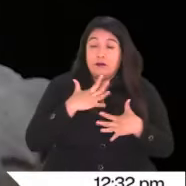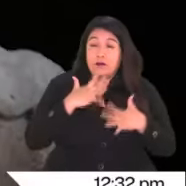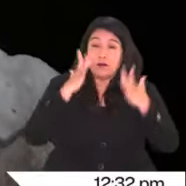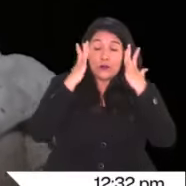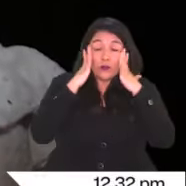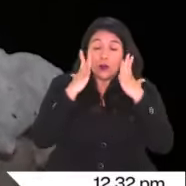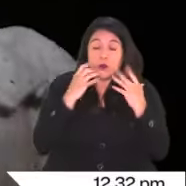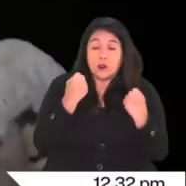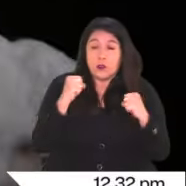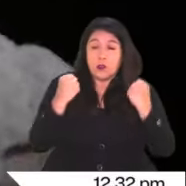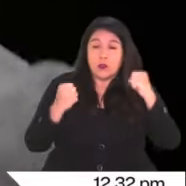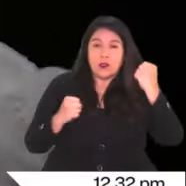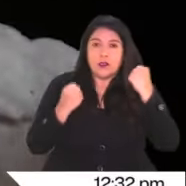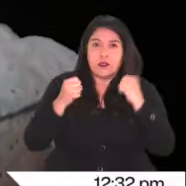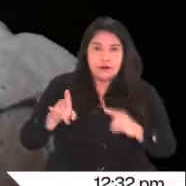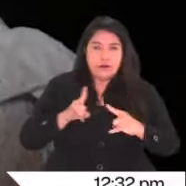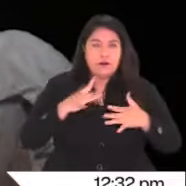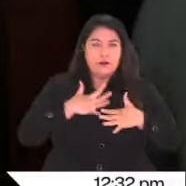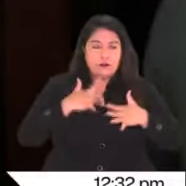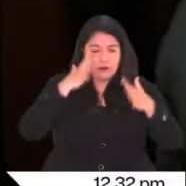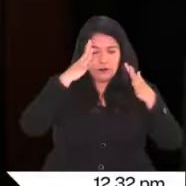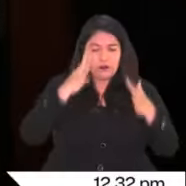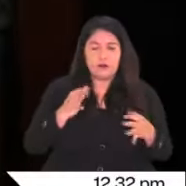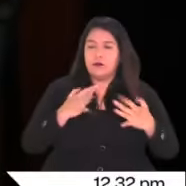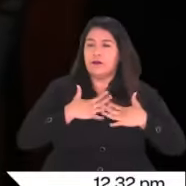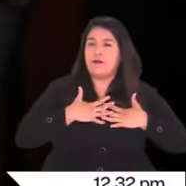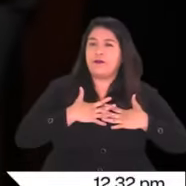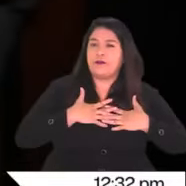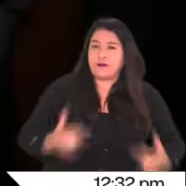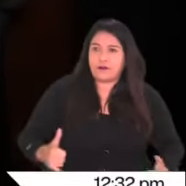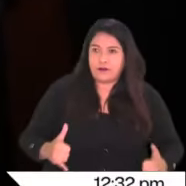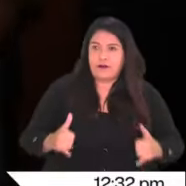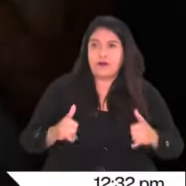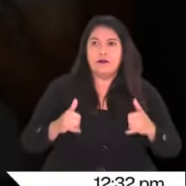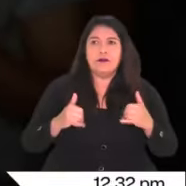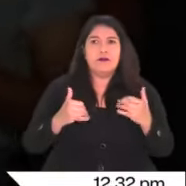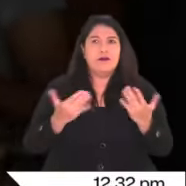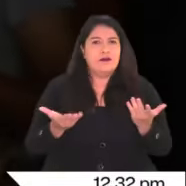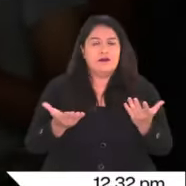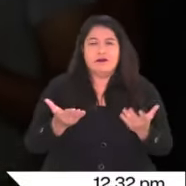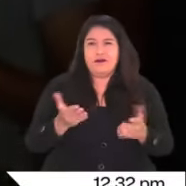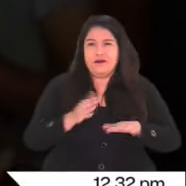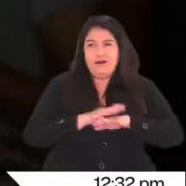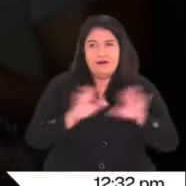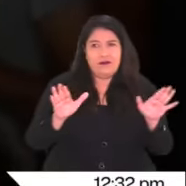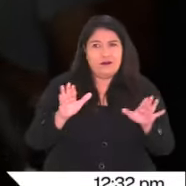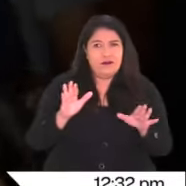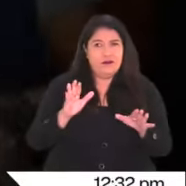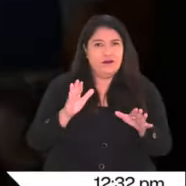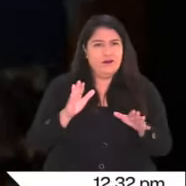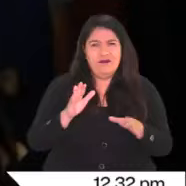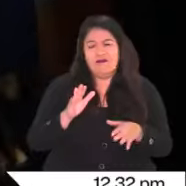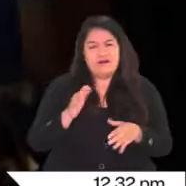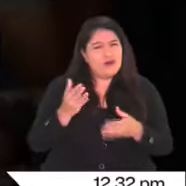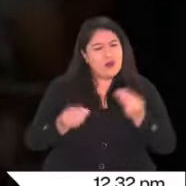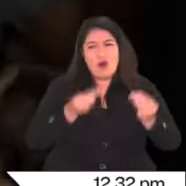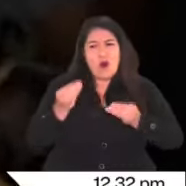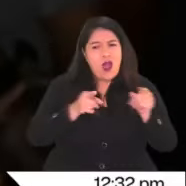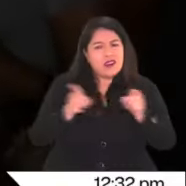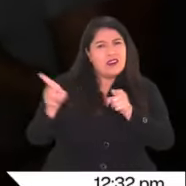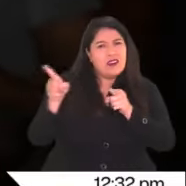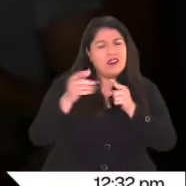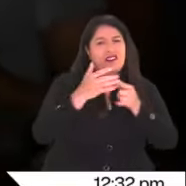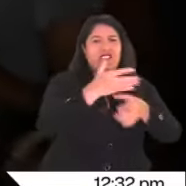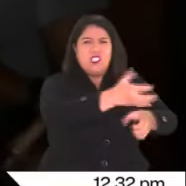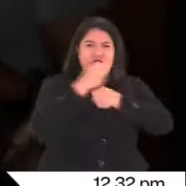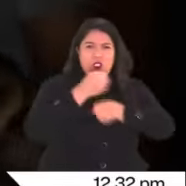estos momentos la felicidad es mucha por ellos. Son momentos que nadie debería vivir. Deberíamos estar en un país